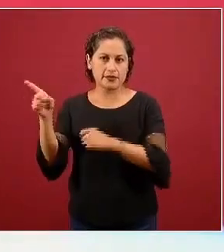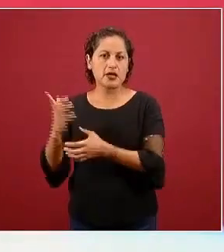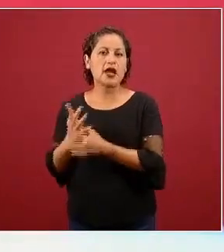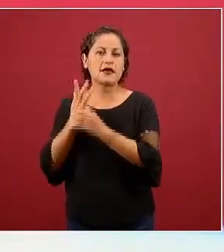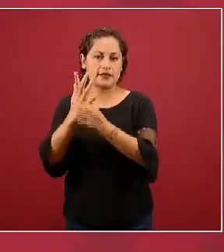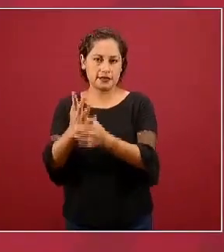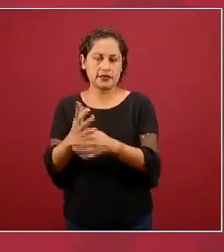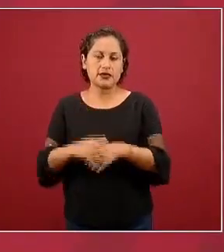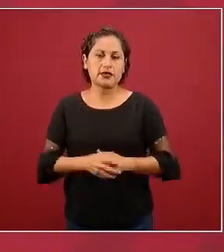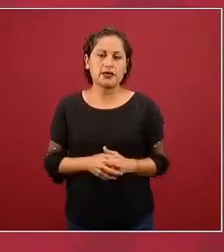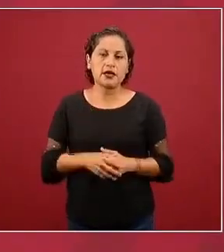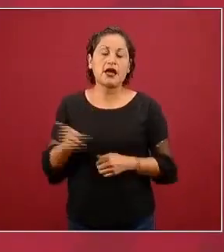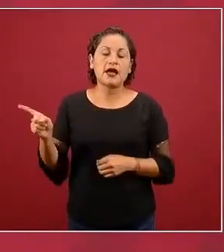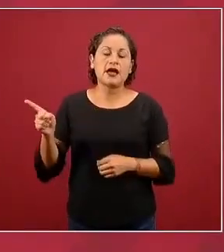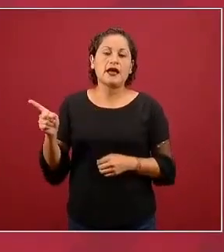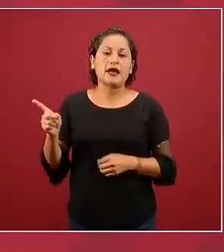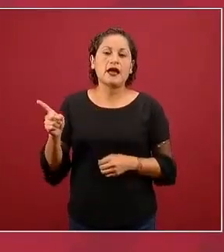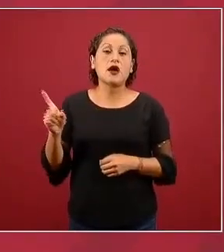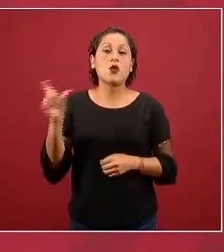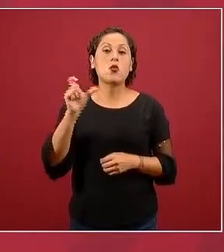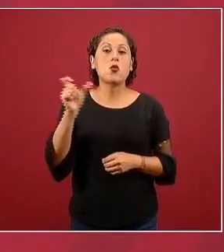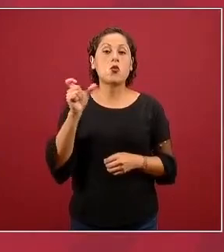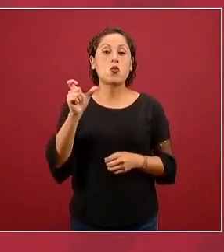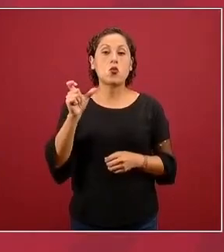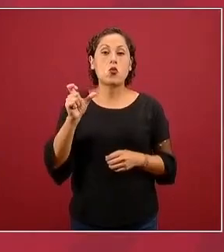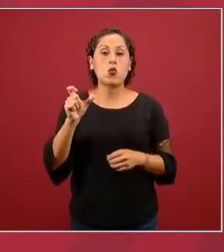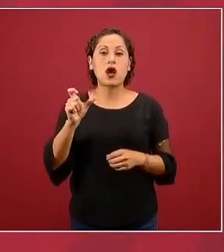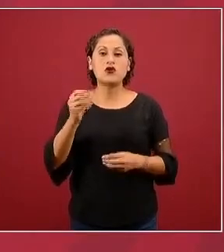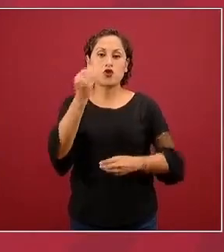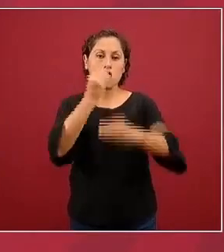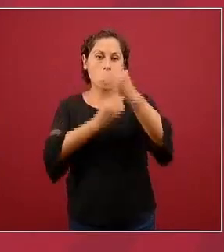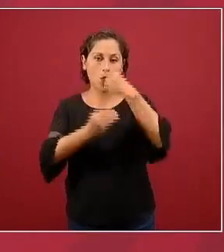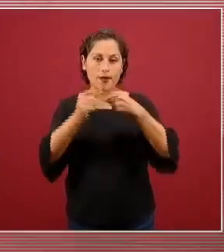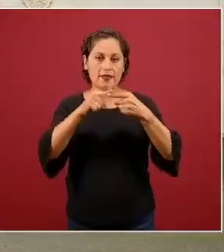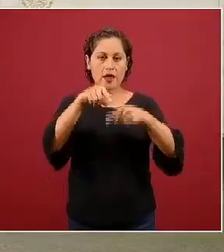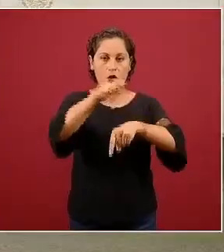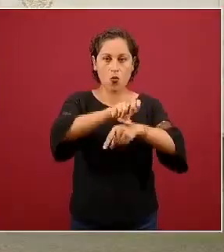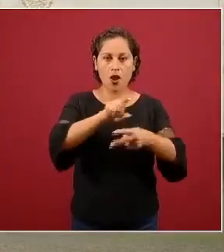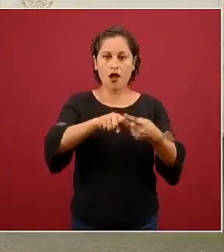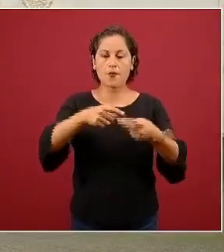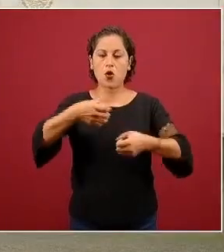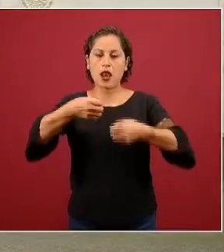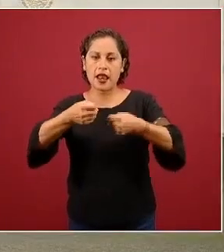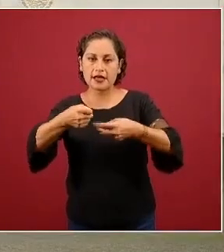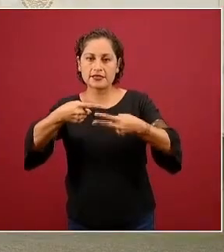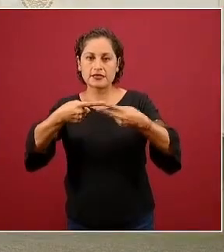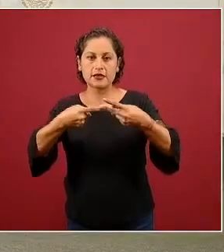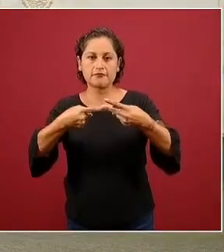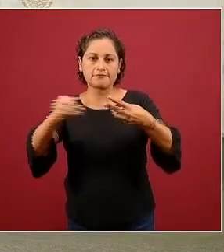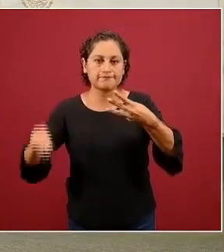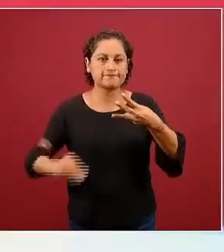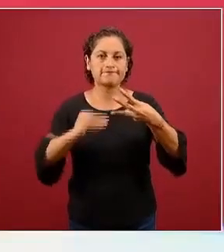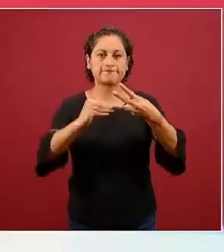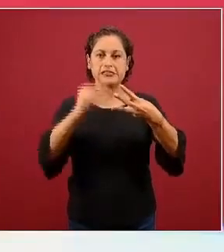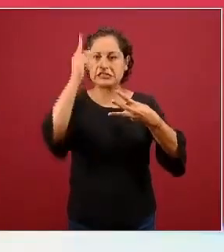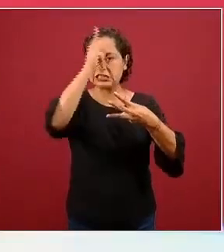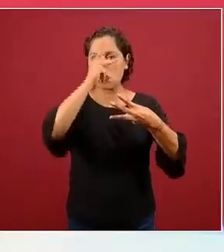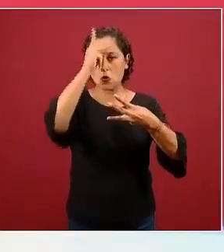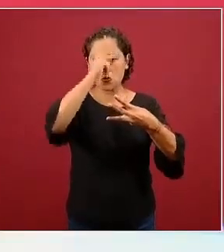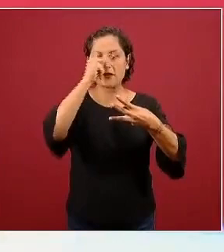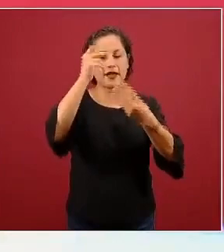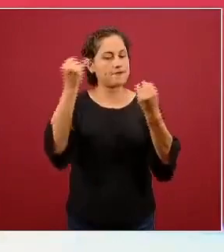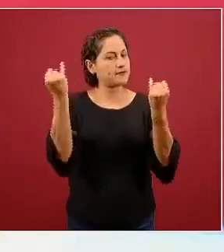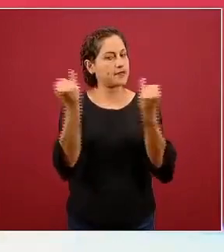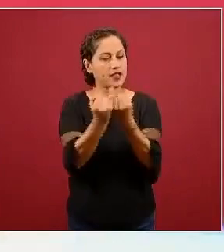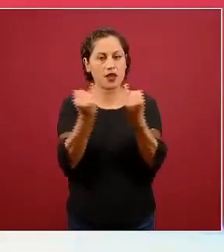debería ser huevos, leche y psicología. Entonces, la salud mental la debemos de